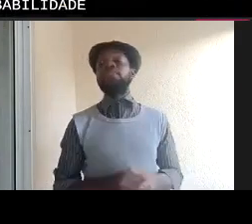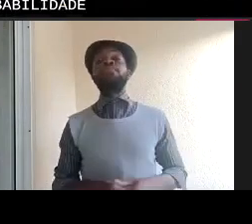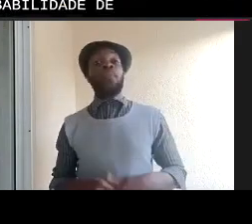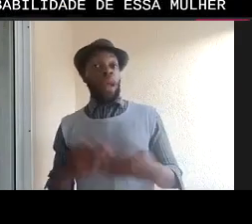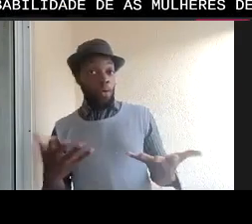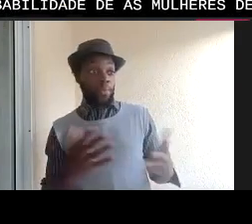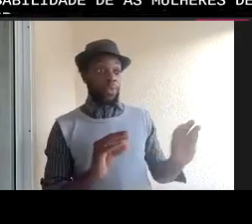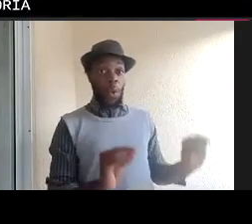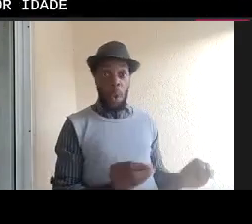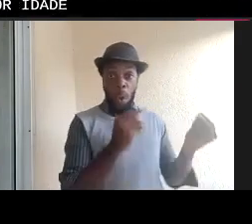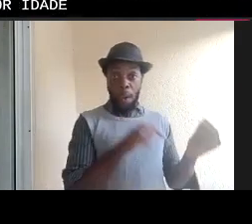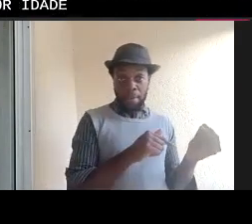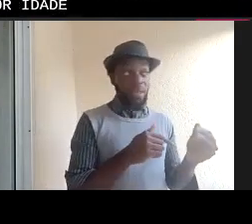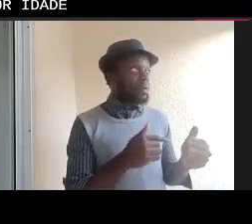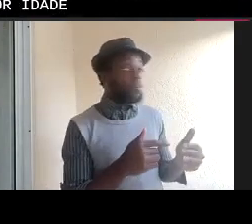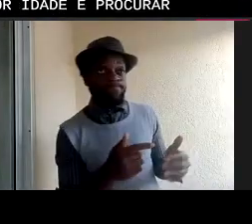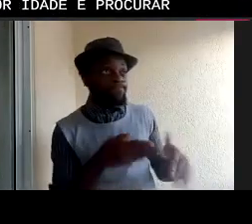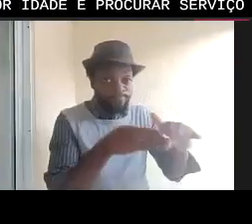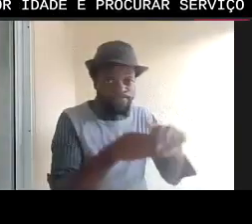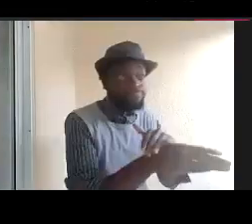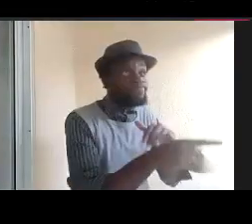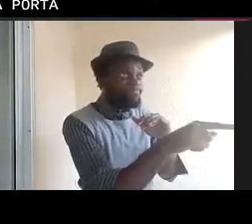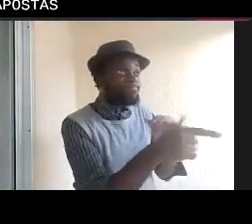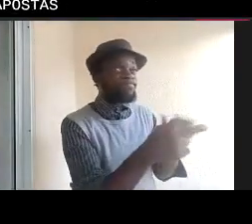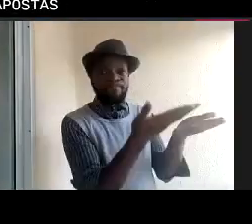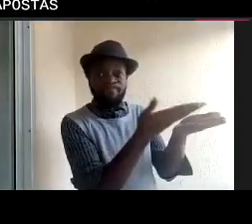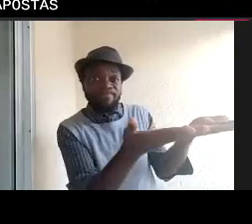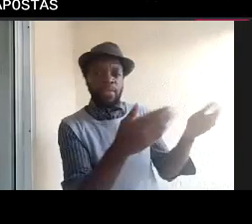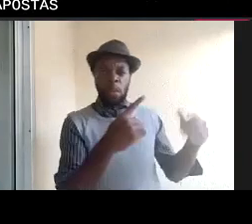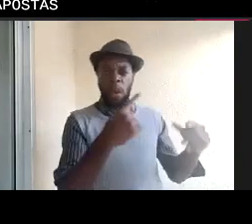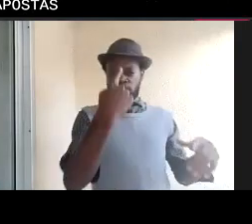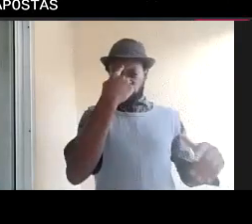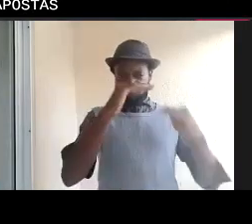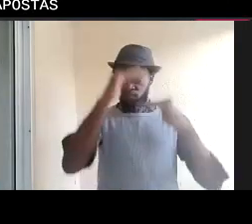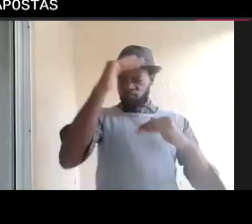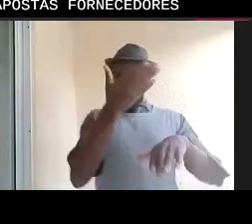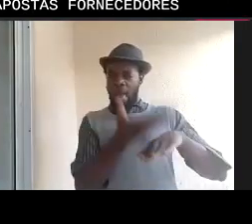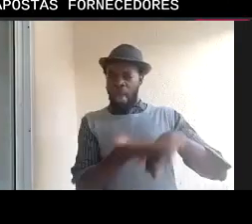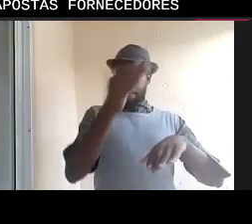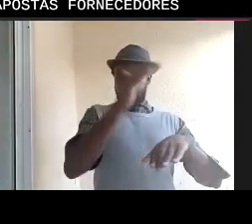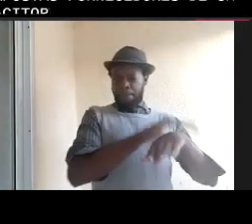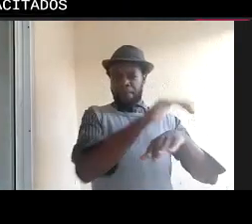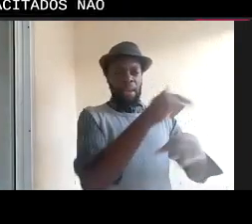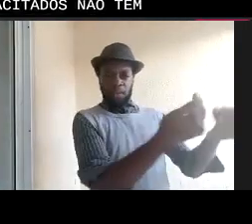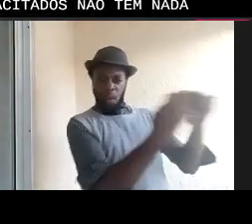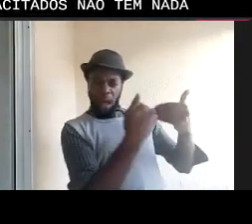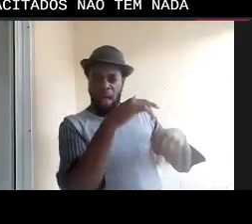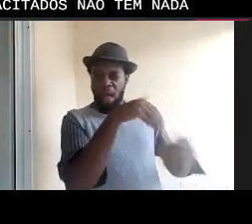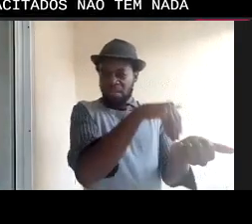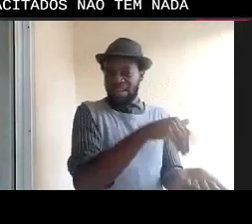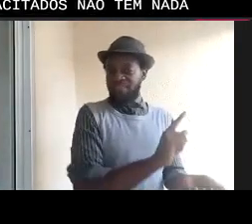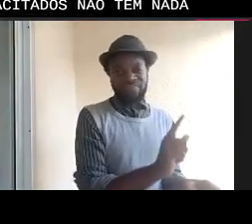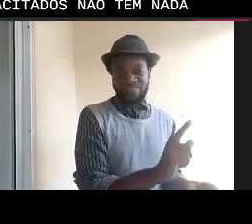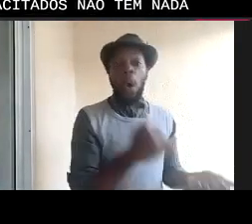de buscar servicios de aborto a manos de proveedores no capacitados o de